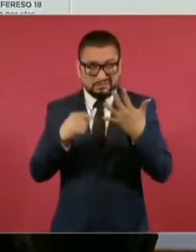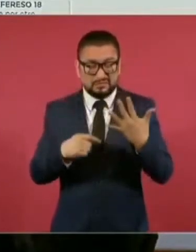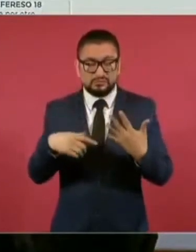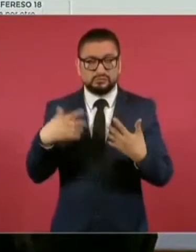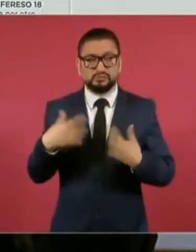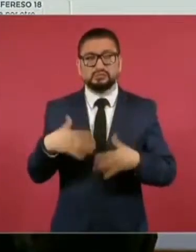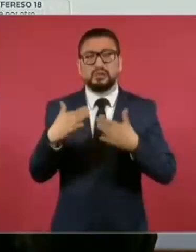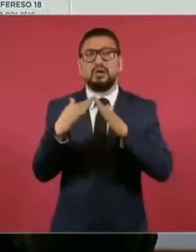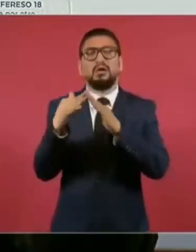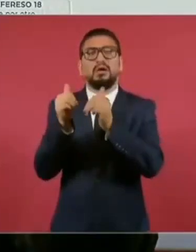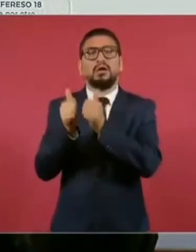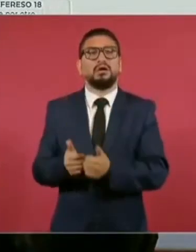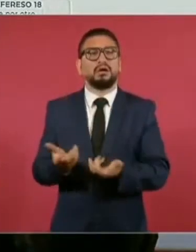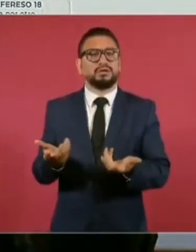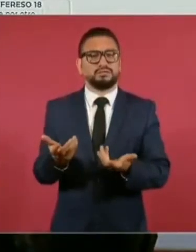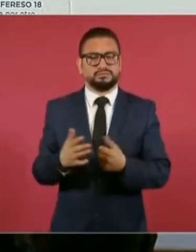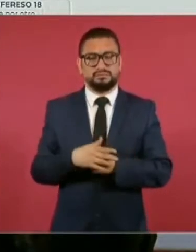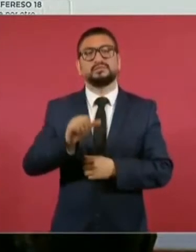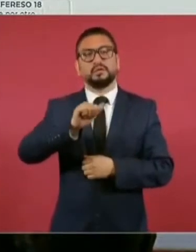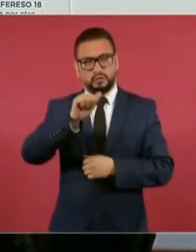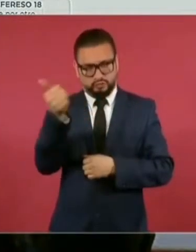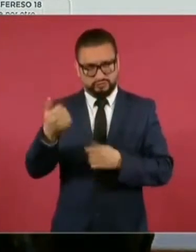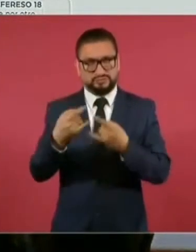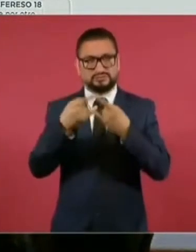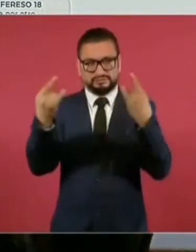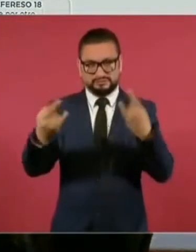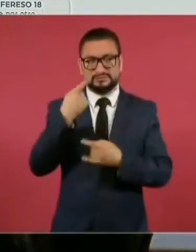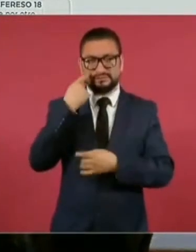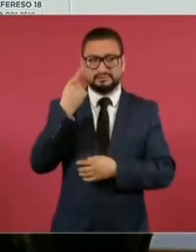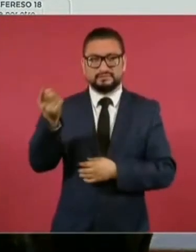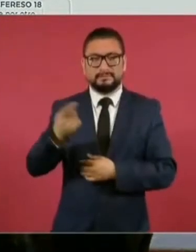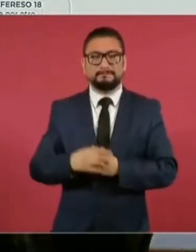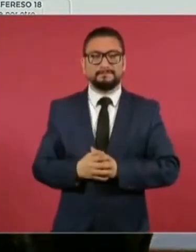Adelante. También al